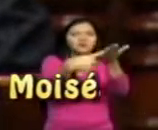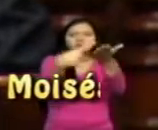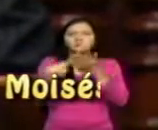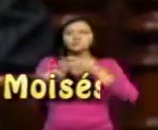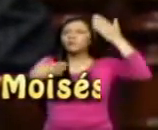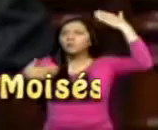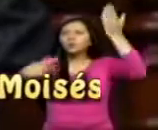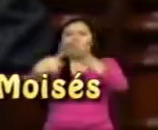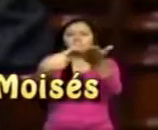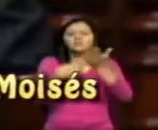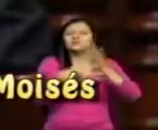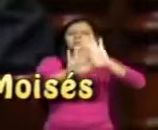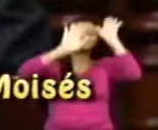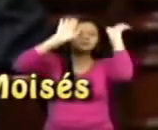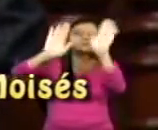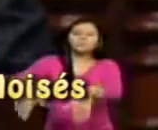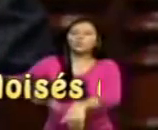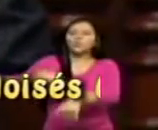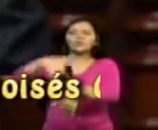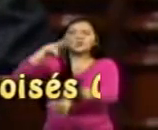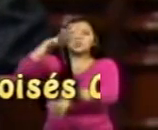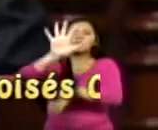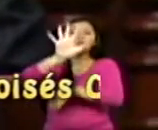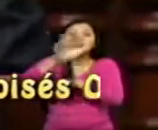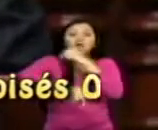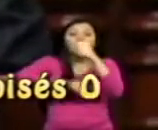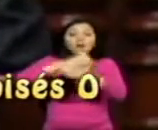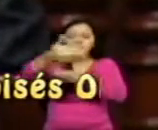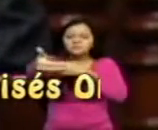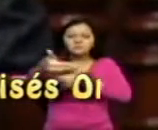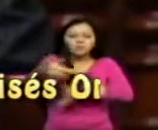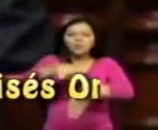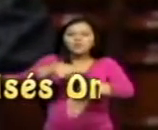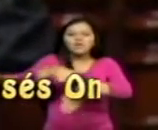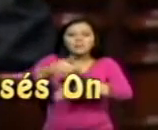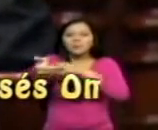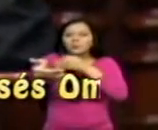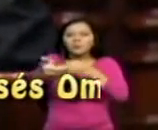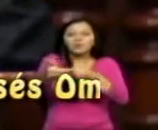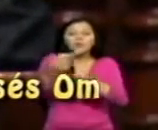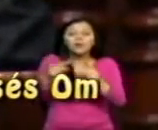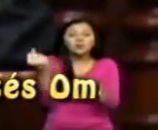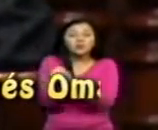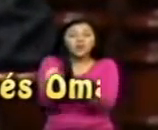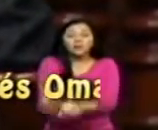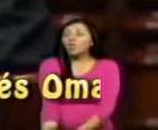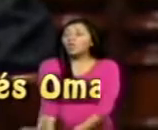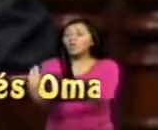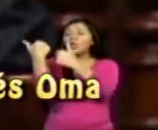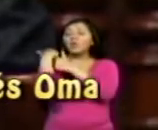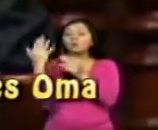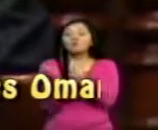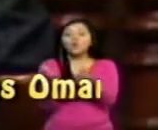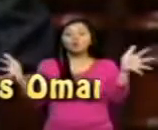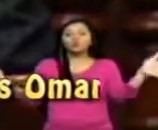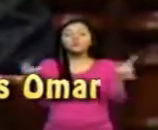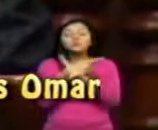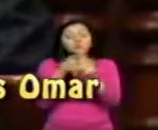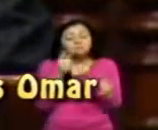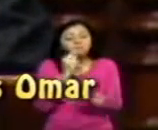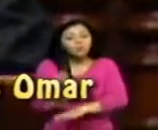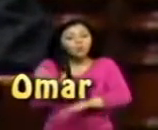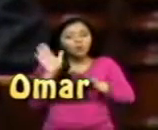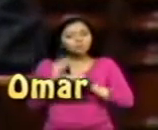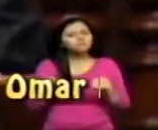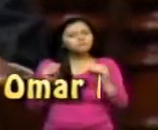ideológicas, porque 5 años es un plazo corto para una tarea titánica que debe